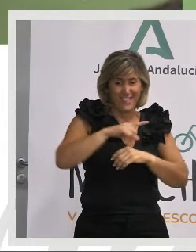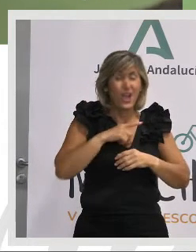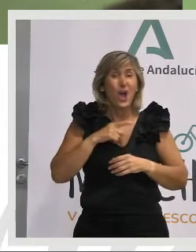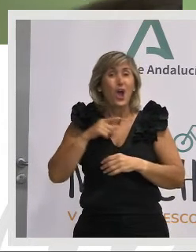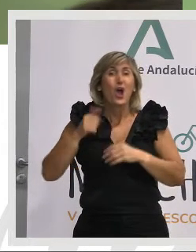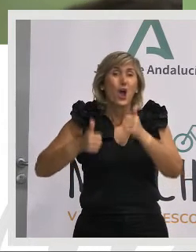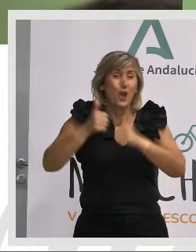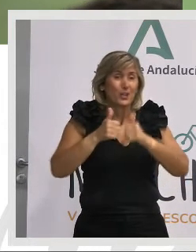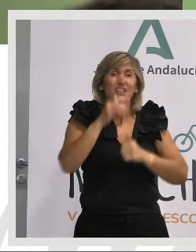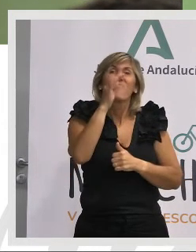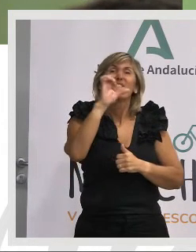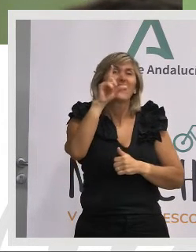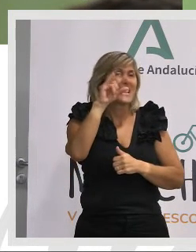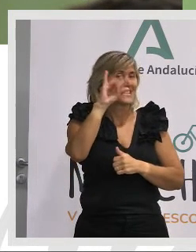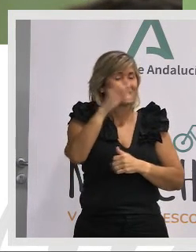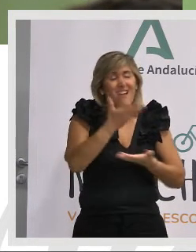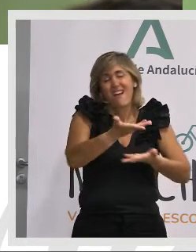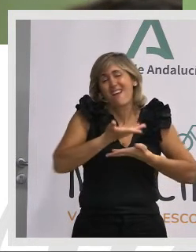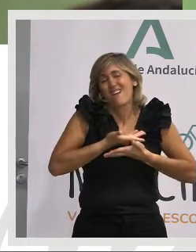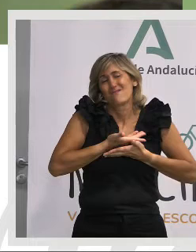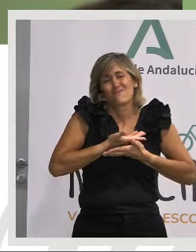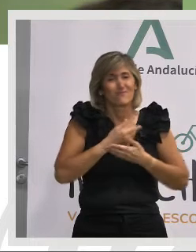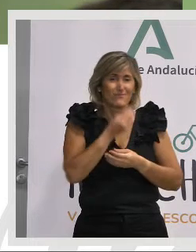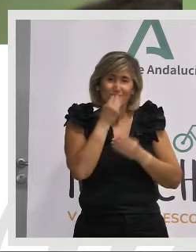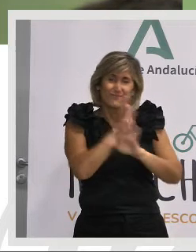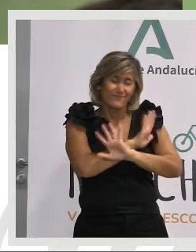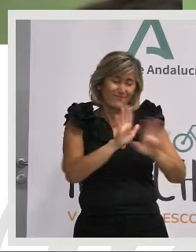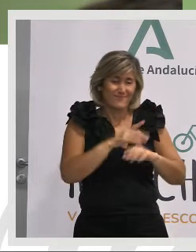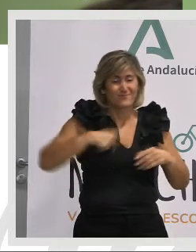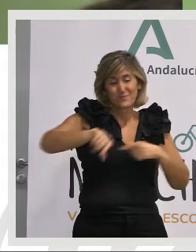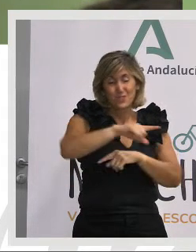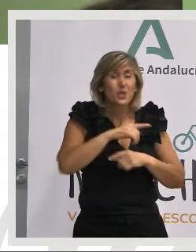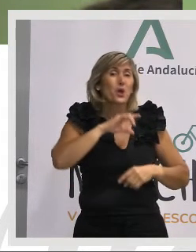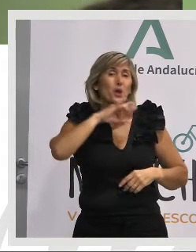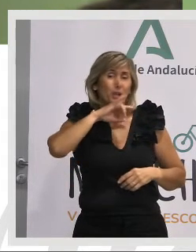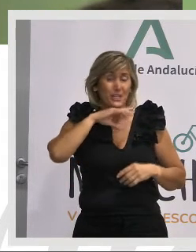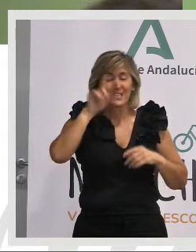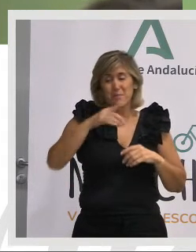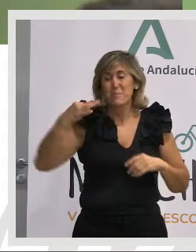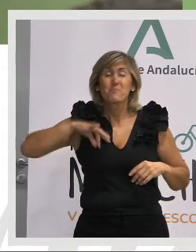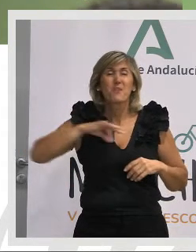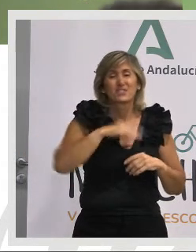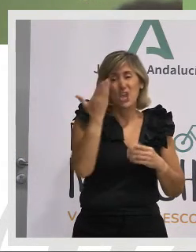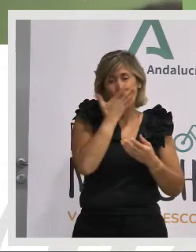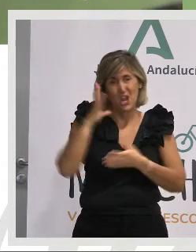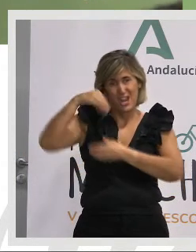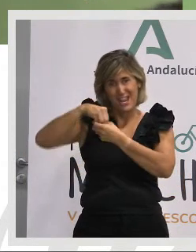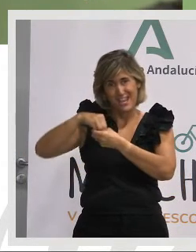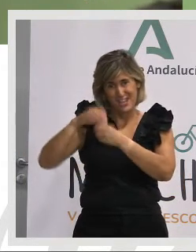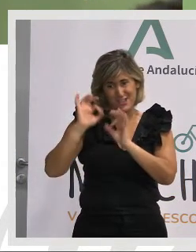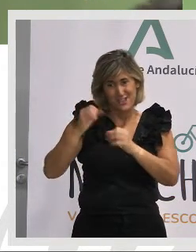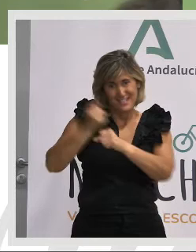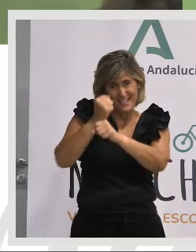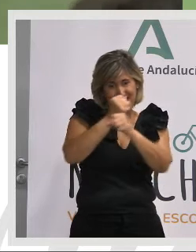Felisa, que nos ha ayudado mucho. De nuestra AMPA, La Pizarra, y como no, de los profesionales del centro. Hace